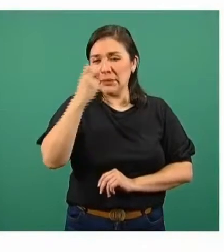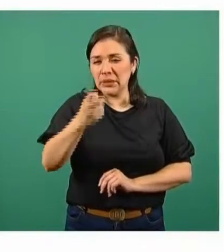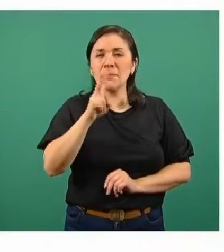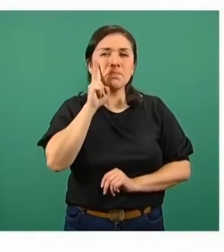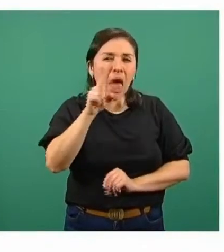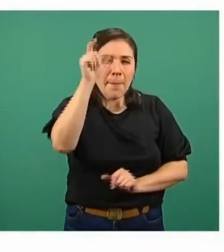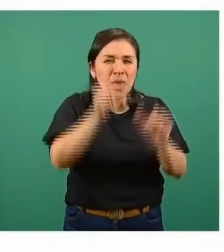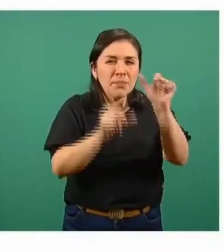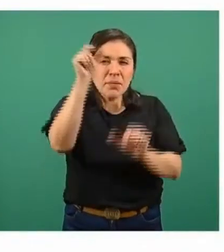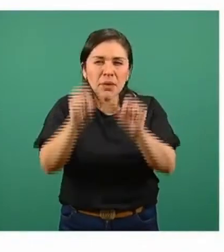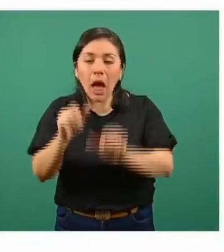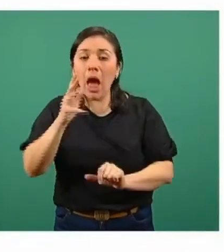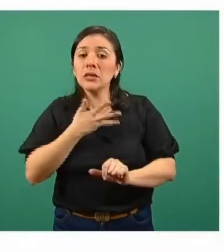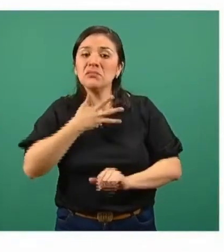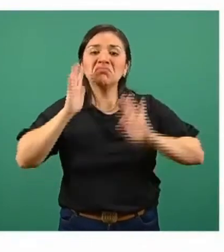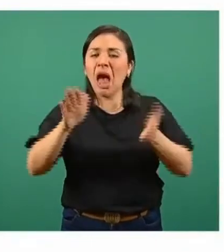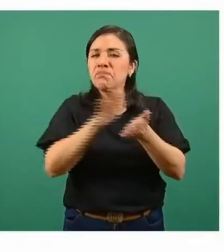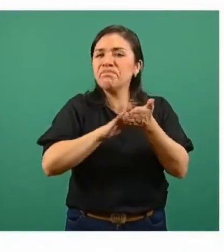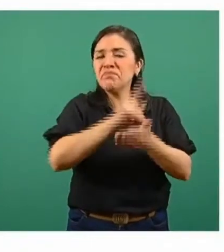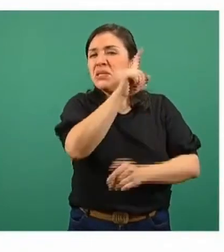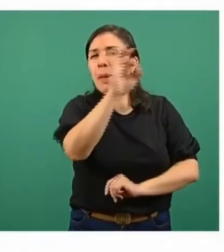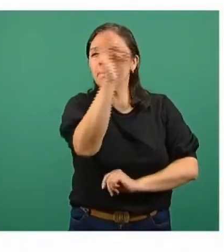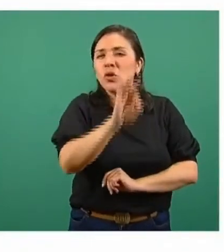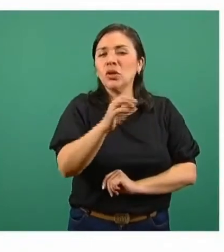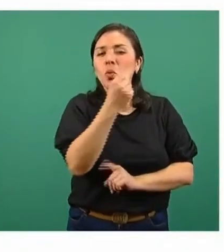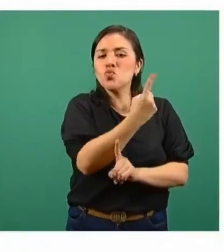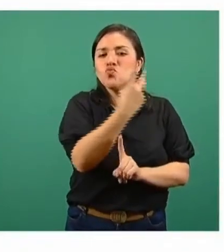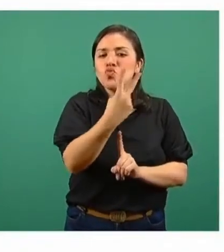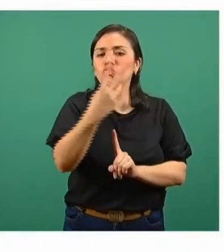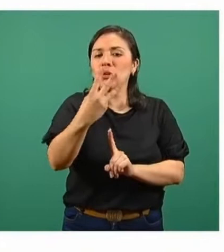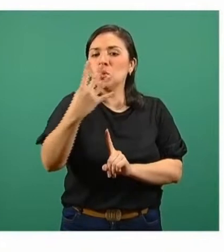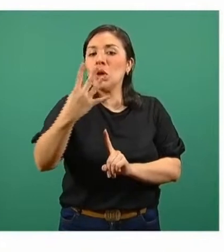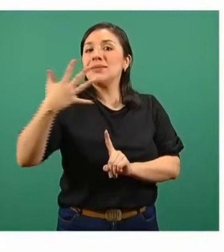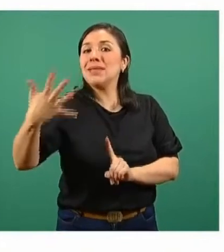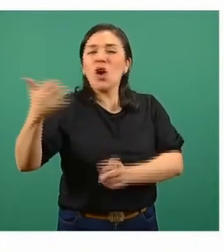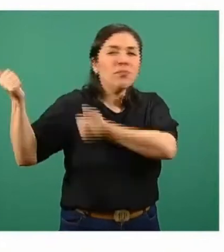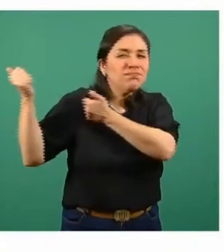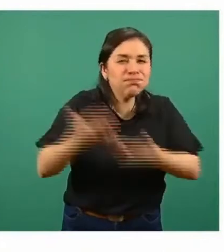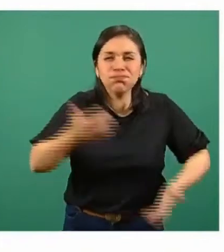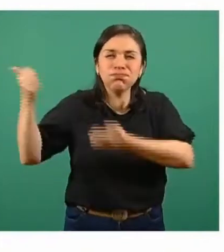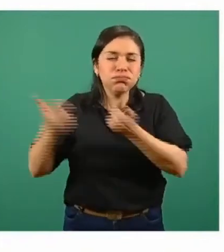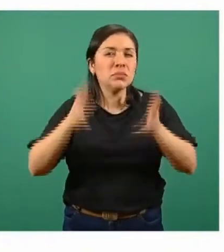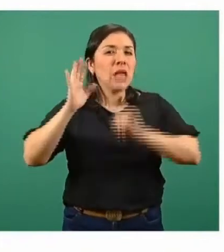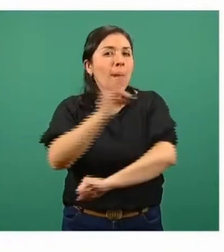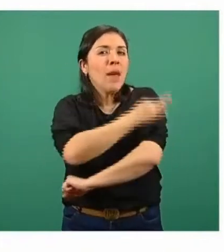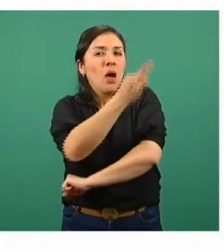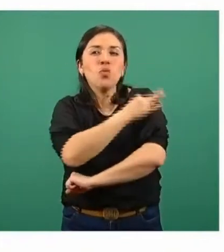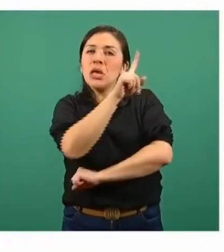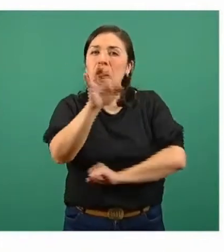barras que ya se aplicó el 100% de 1, 2, 3, 4, 5 embarques completos. Tenemos